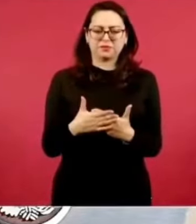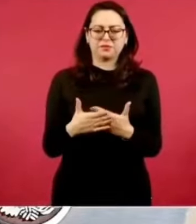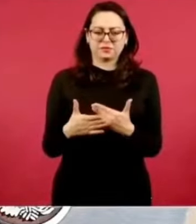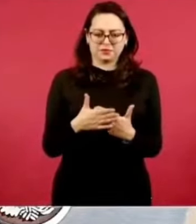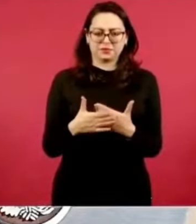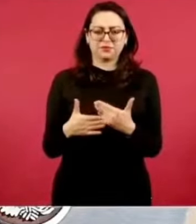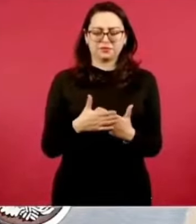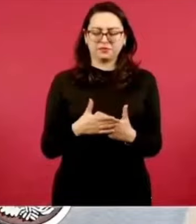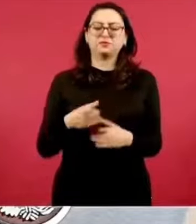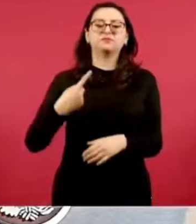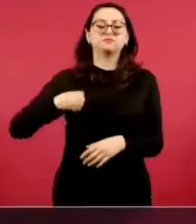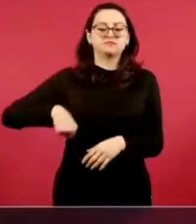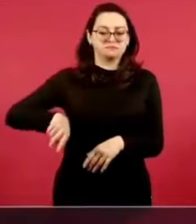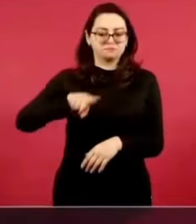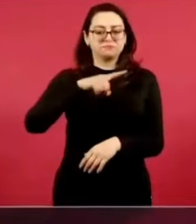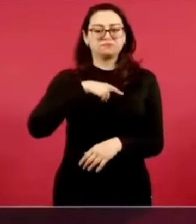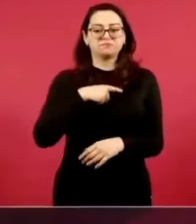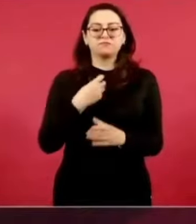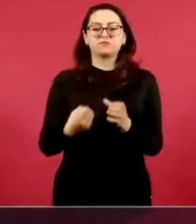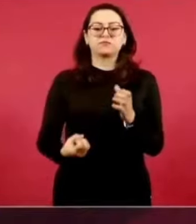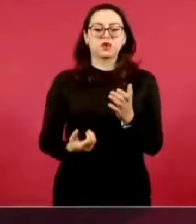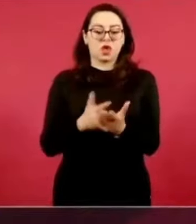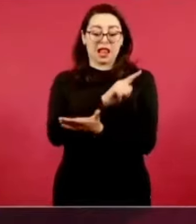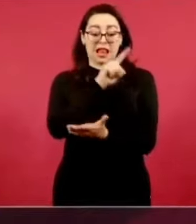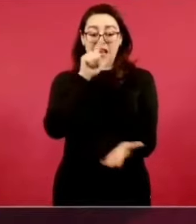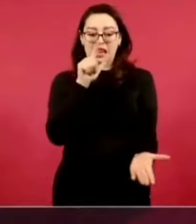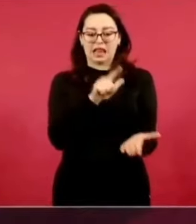esta reforma